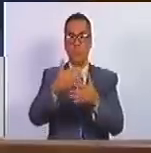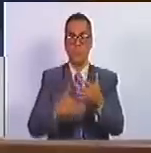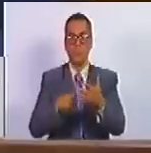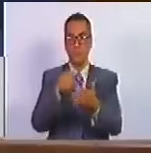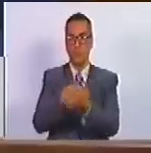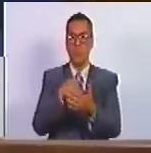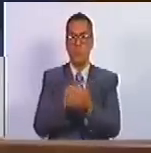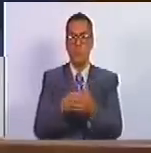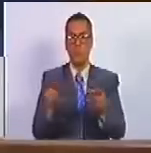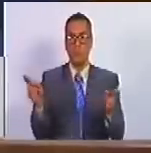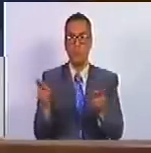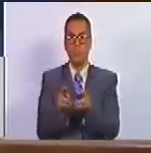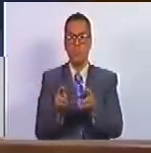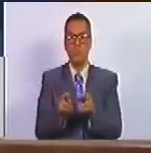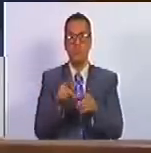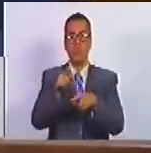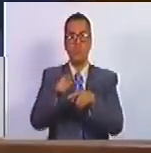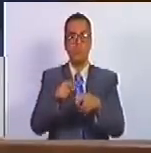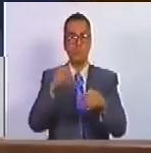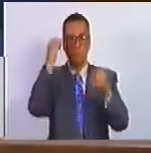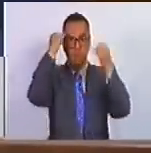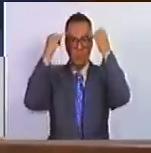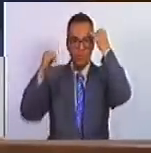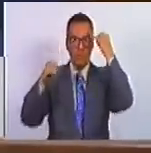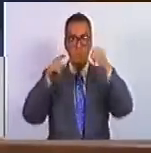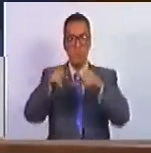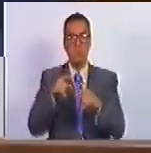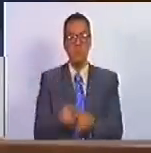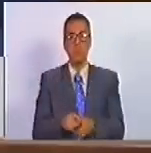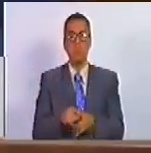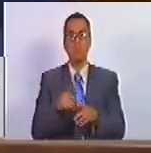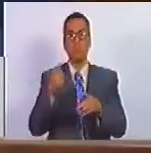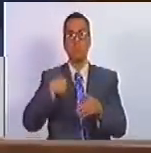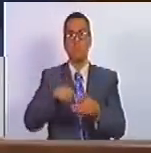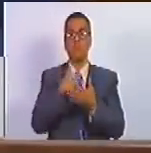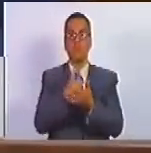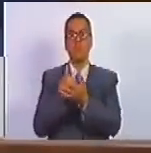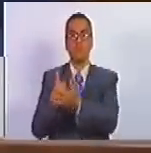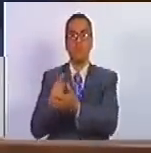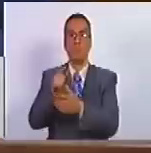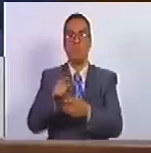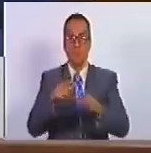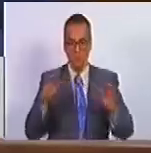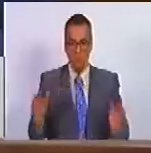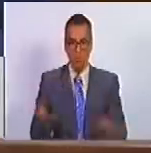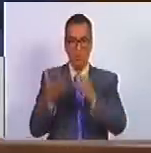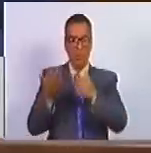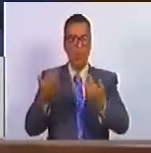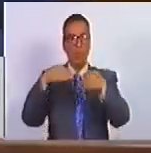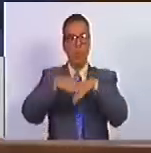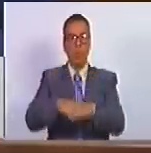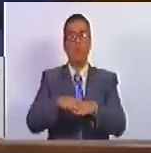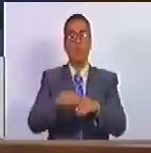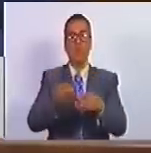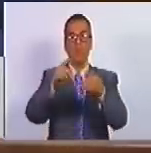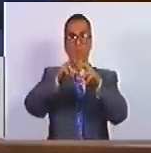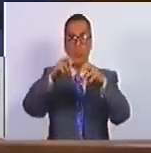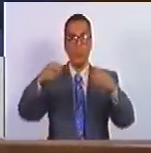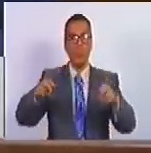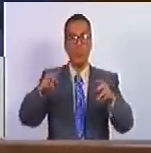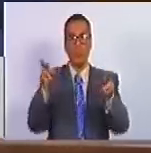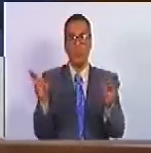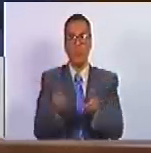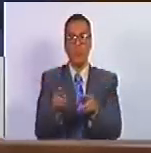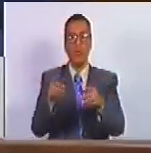tributario simplificado para los emprendimientos, a los fines de favorecer y promover la inclusión formal de los